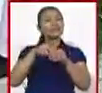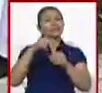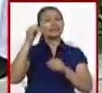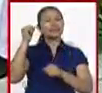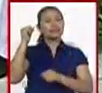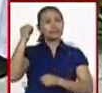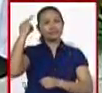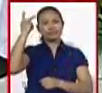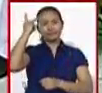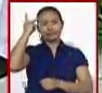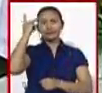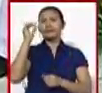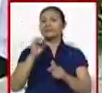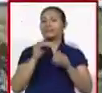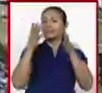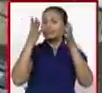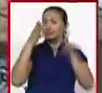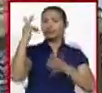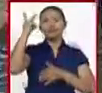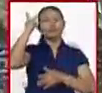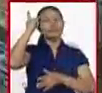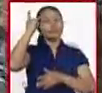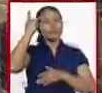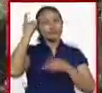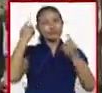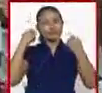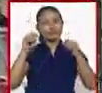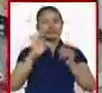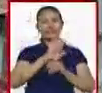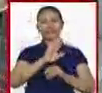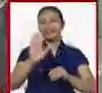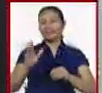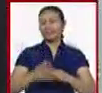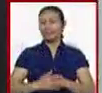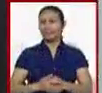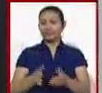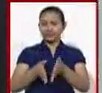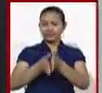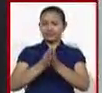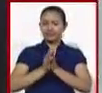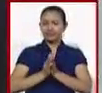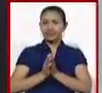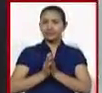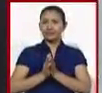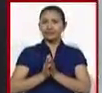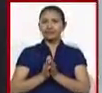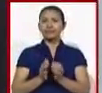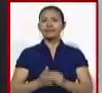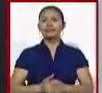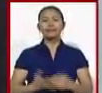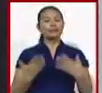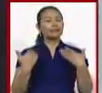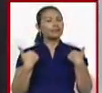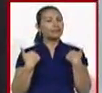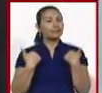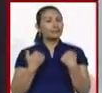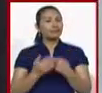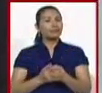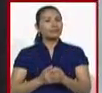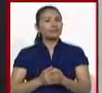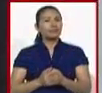temas políticos, sino más bien dejar que los políticos traten este tema. Pedimos que ellos puedan dedicarse